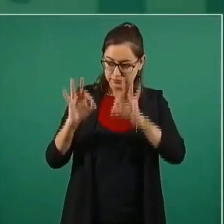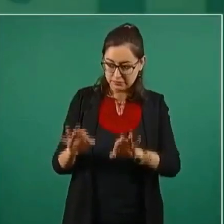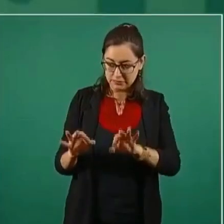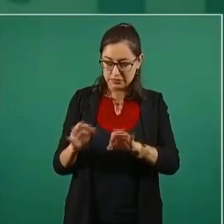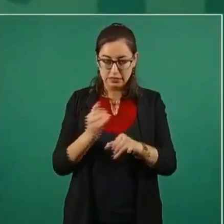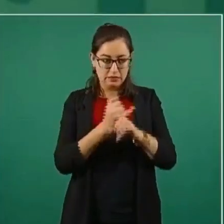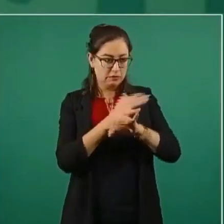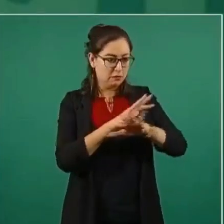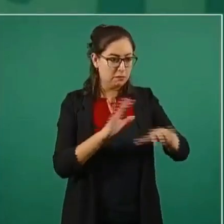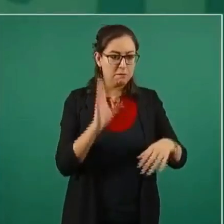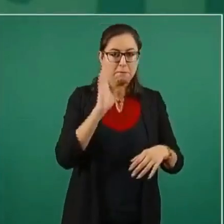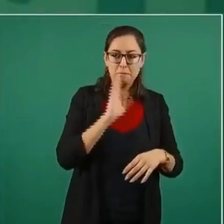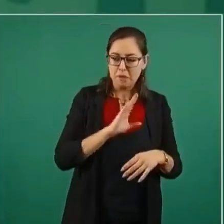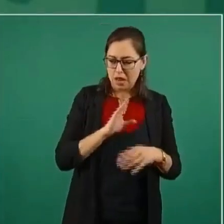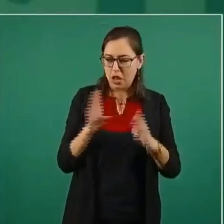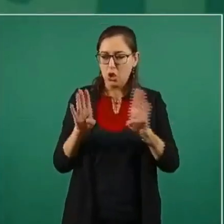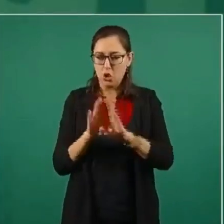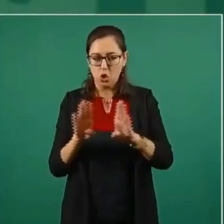Claro,